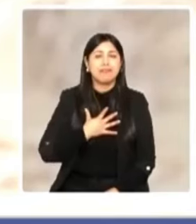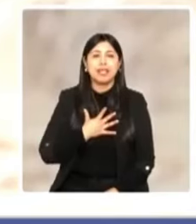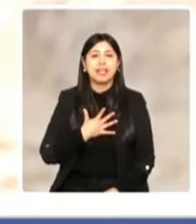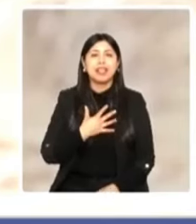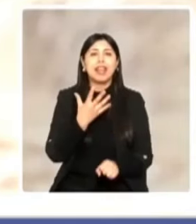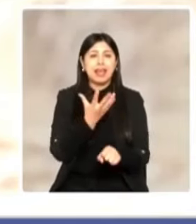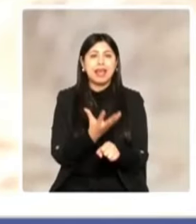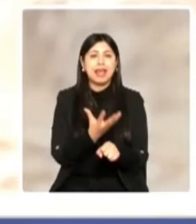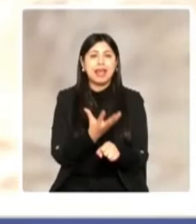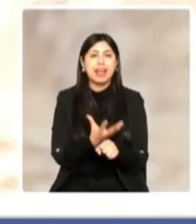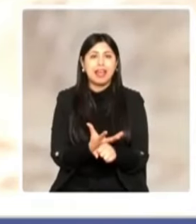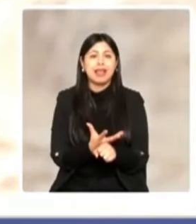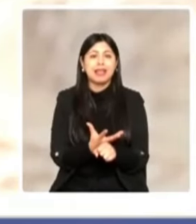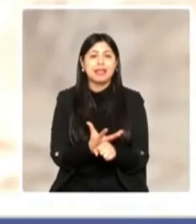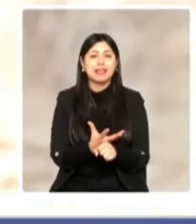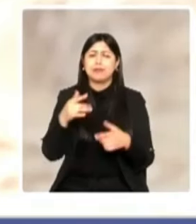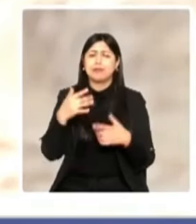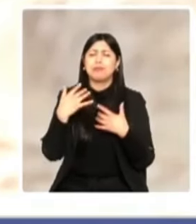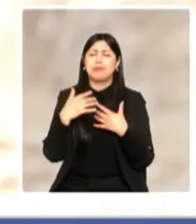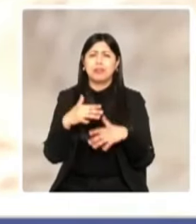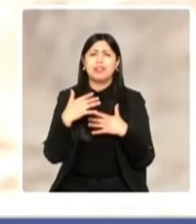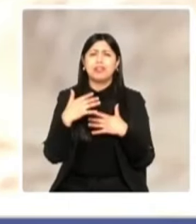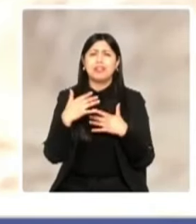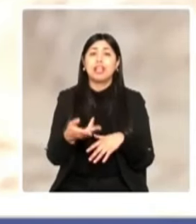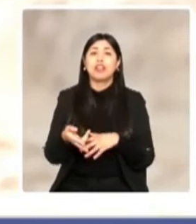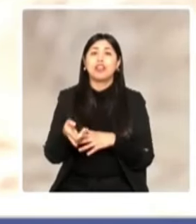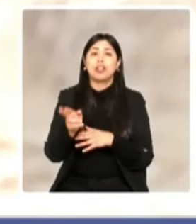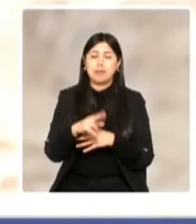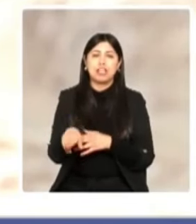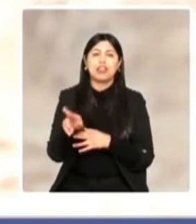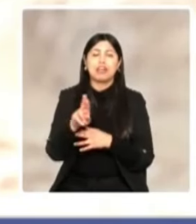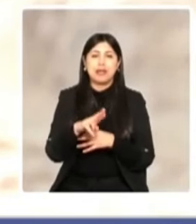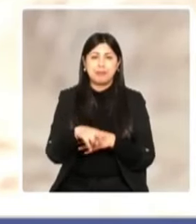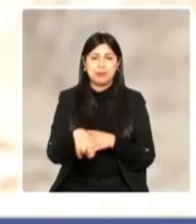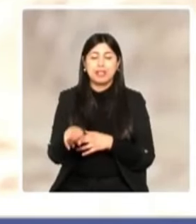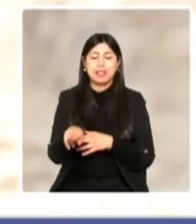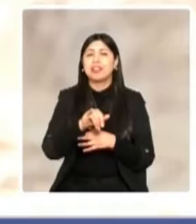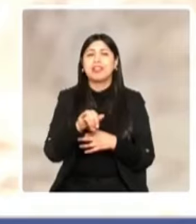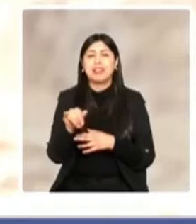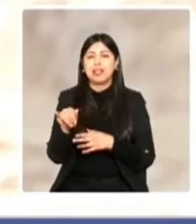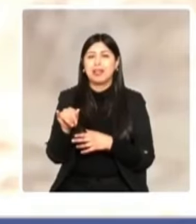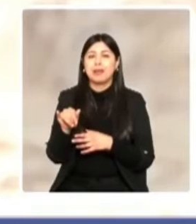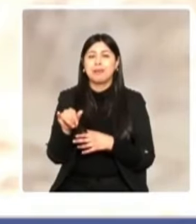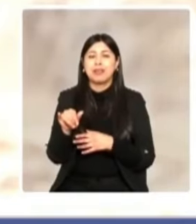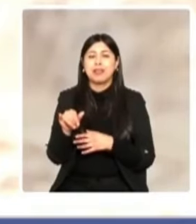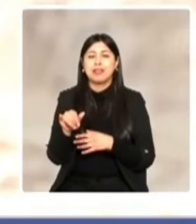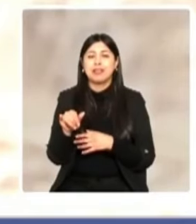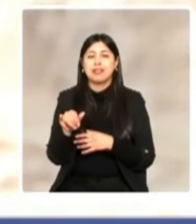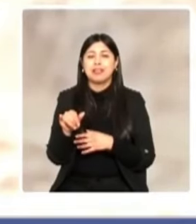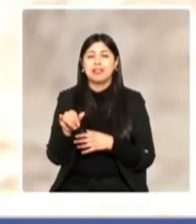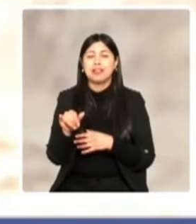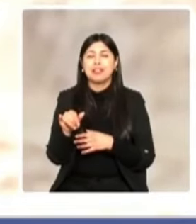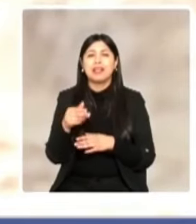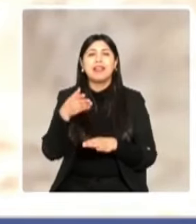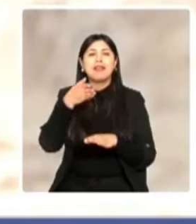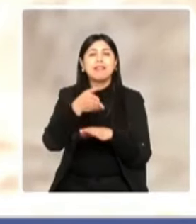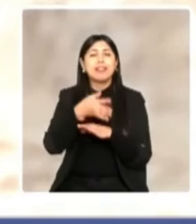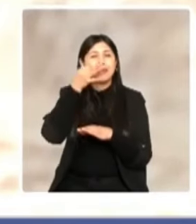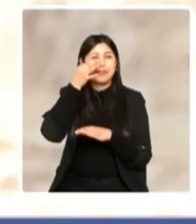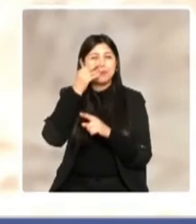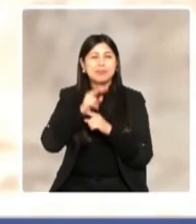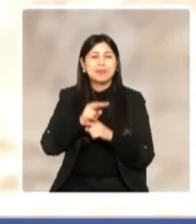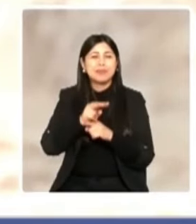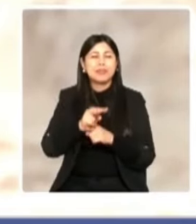sospecha, a mí no me cabe duda de que va a ser descartada. Pero lo que yo diga no es suficiente en esto. Y lo reitero, en esto, por supuesto que caiga quien